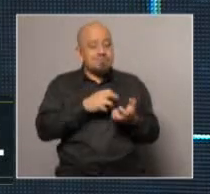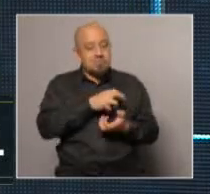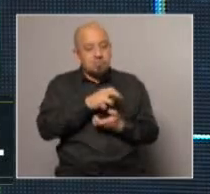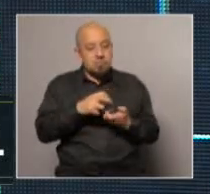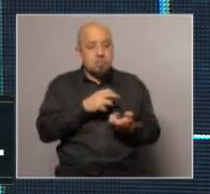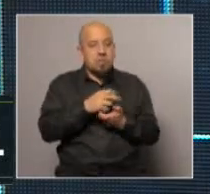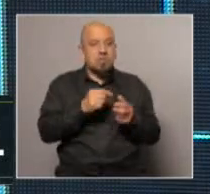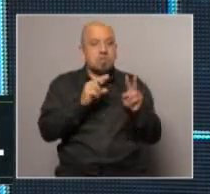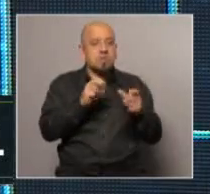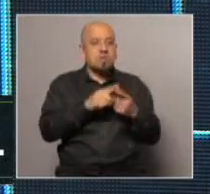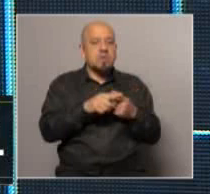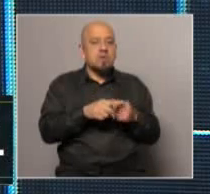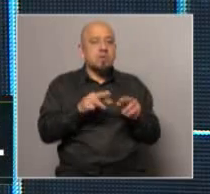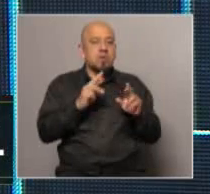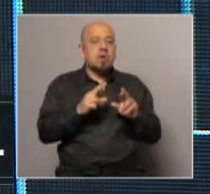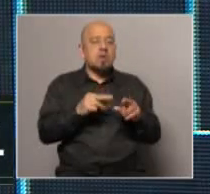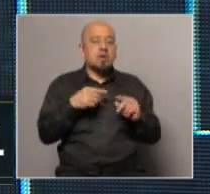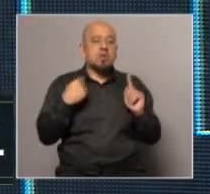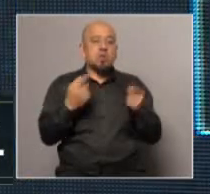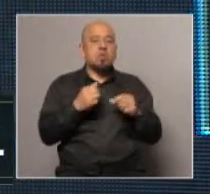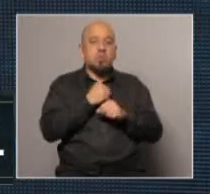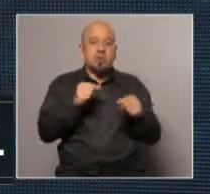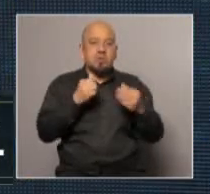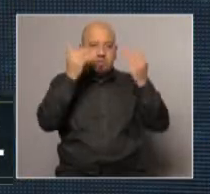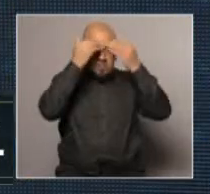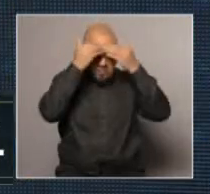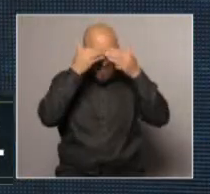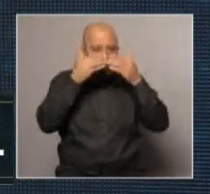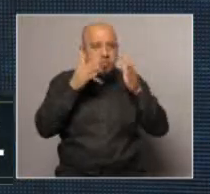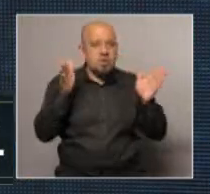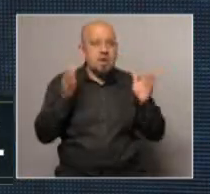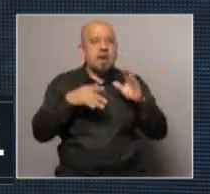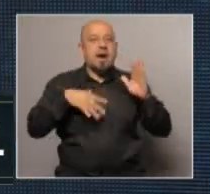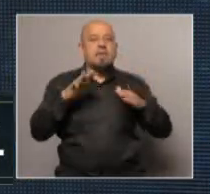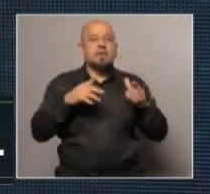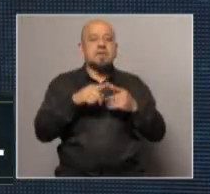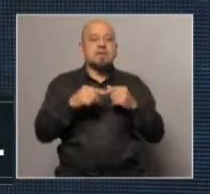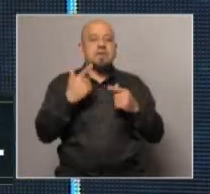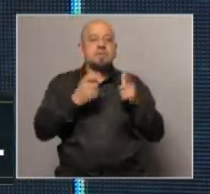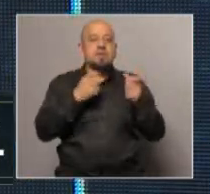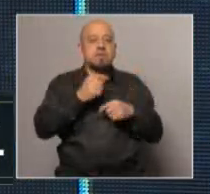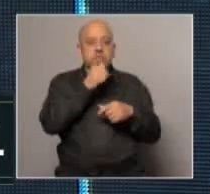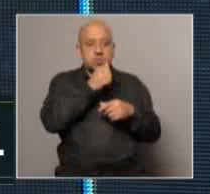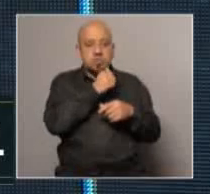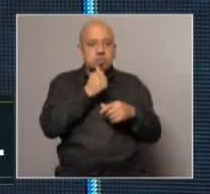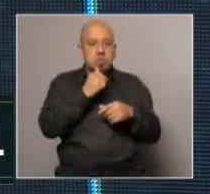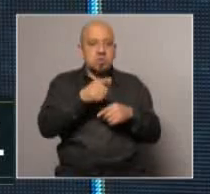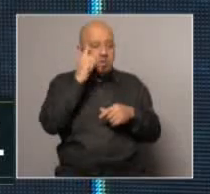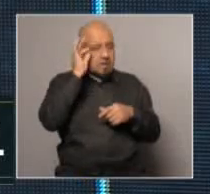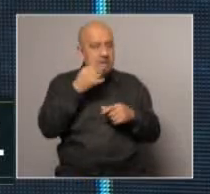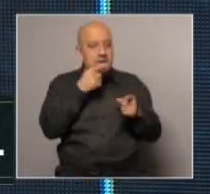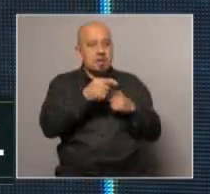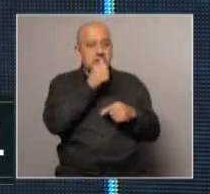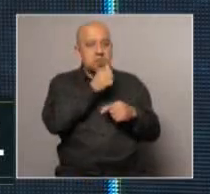Ojalá todos fuéramos menos intransigentes a la hora de discutir estas cosas. Yo creo que a veces la gente se ensaña con soluciones y creen que esa es la única